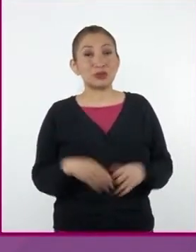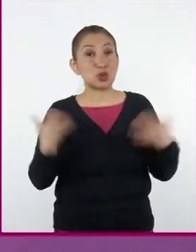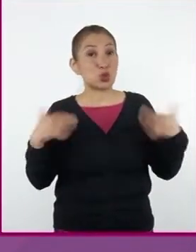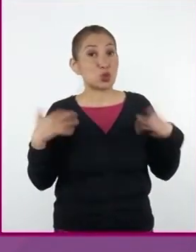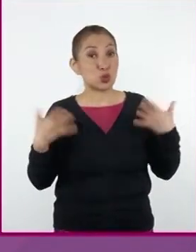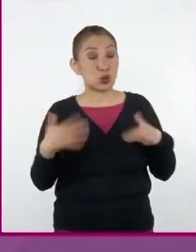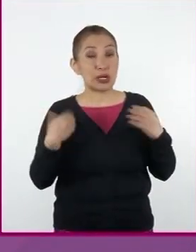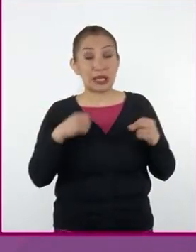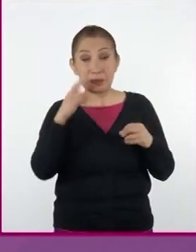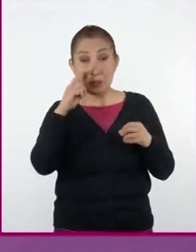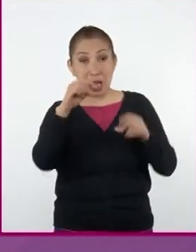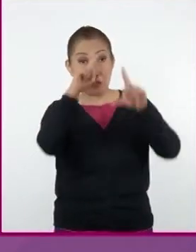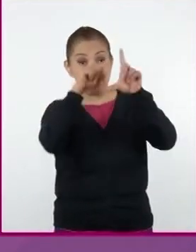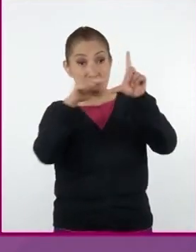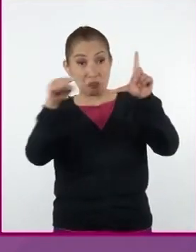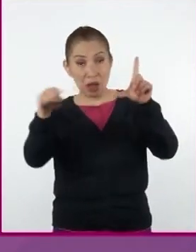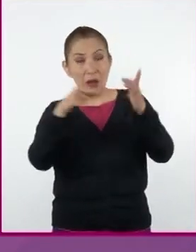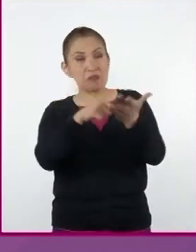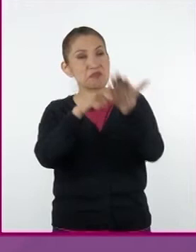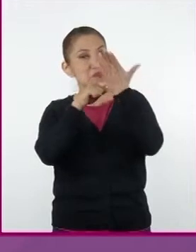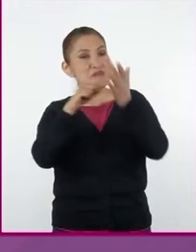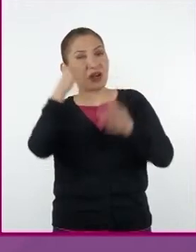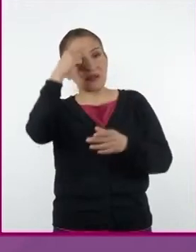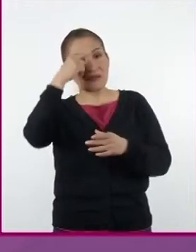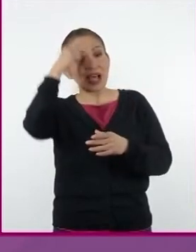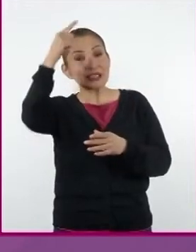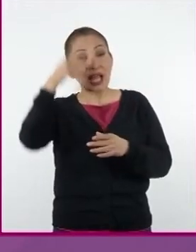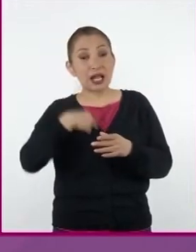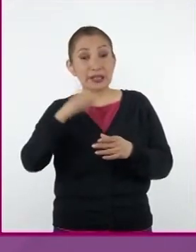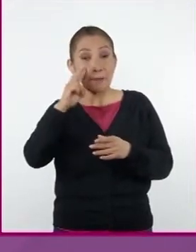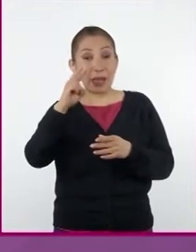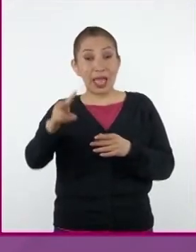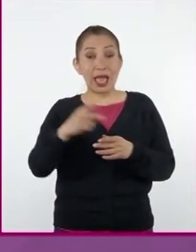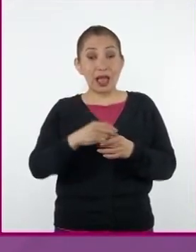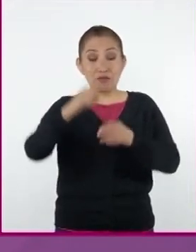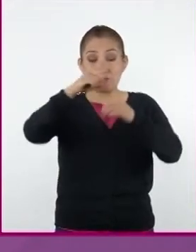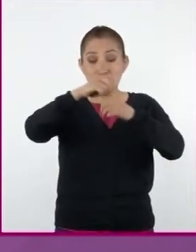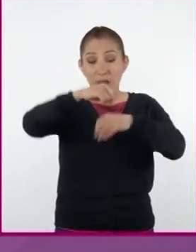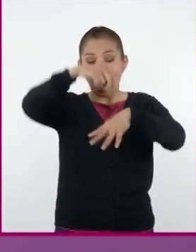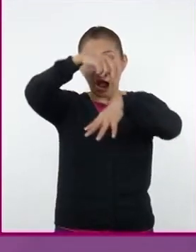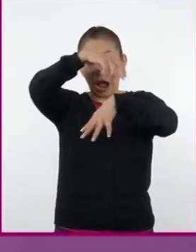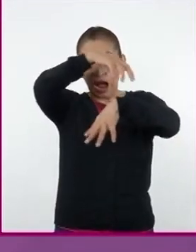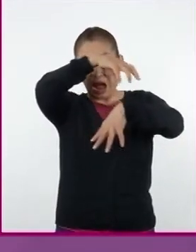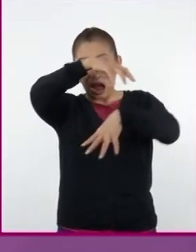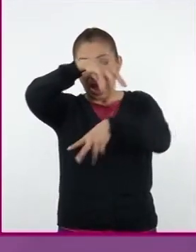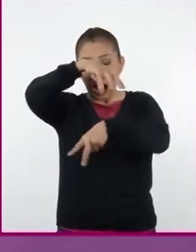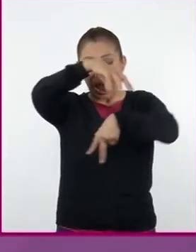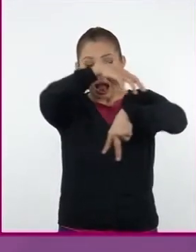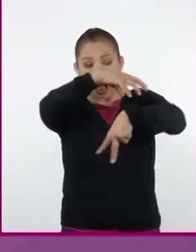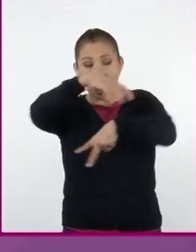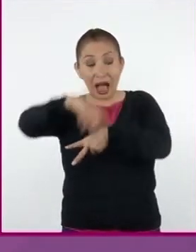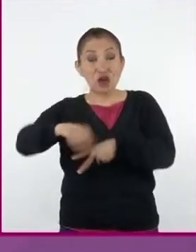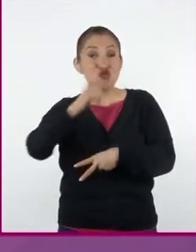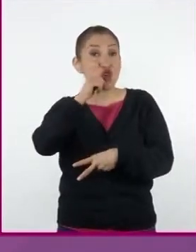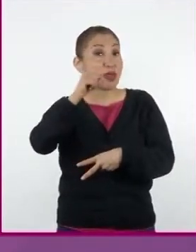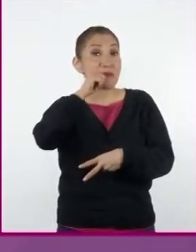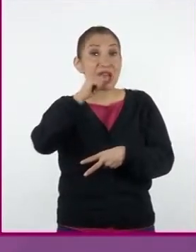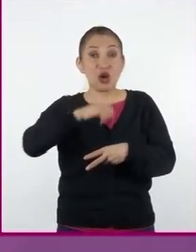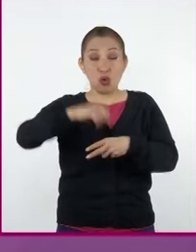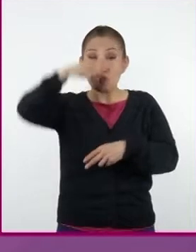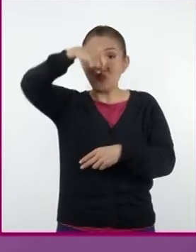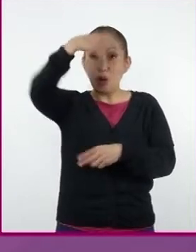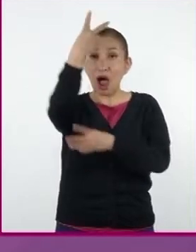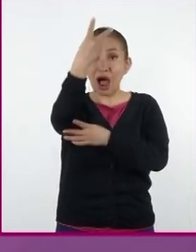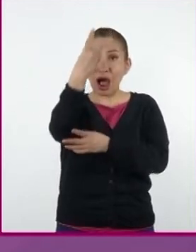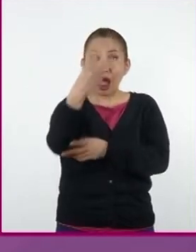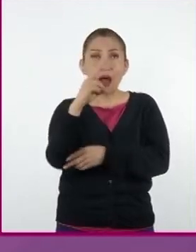Espectacular y gráficamente muy ilustrativo es la caída de un paracaidista. Cuando no se ha abierto el paracaídas,